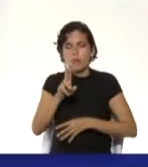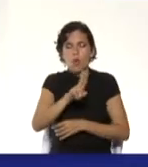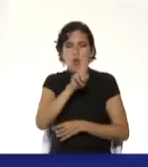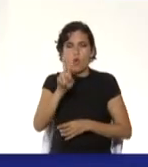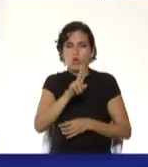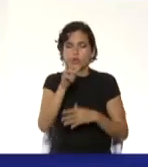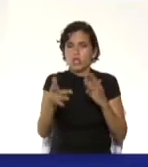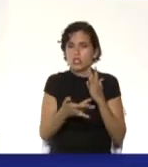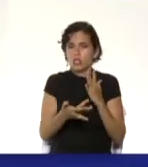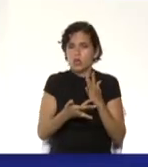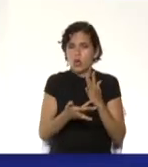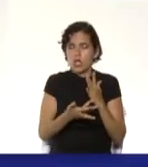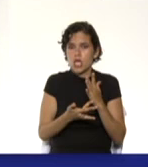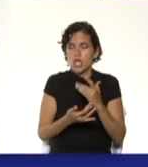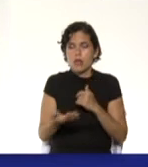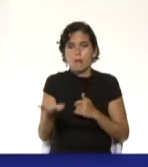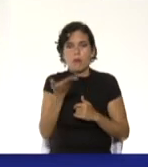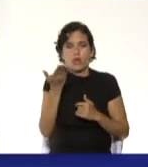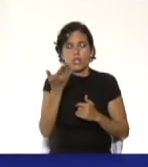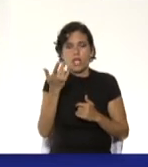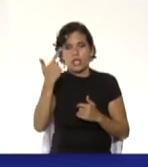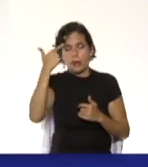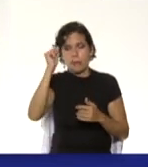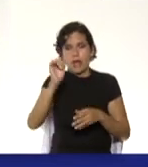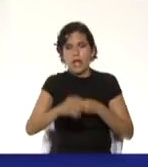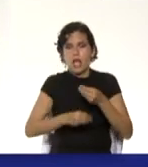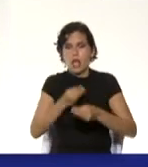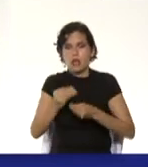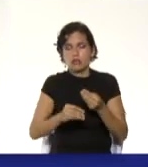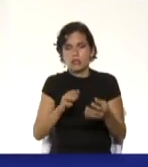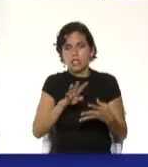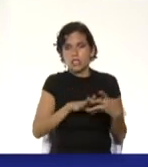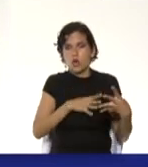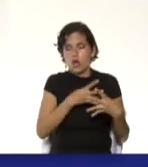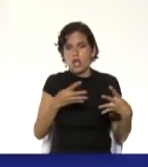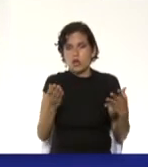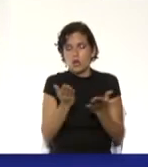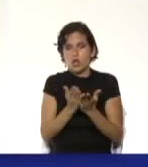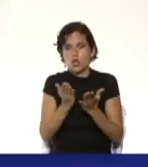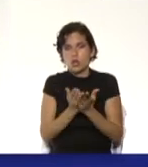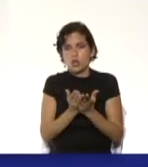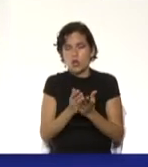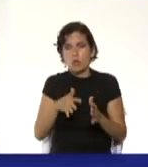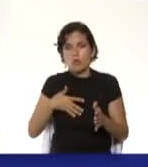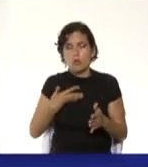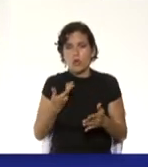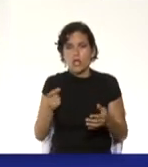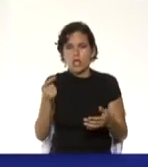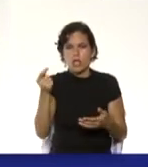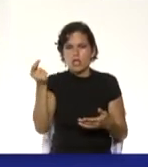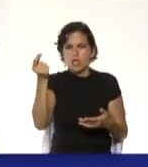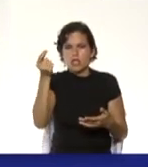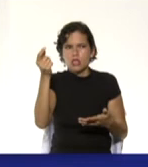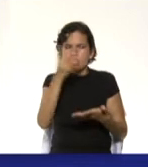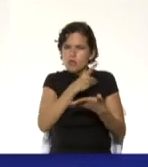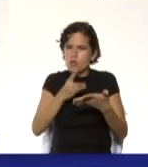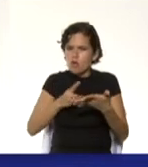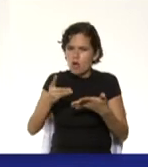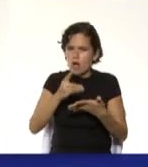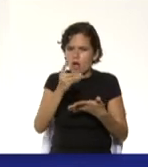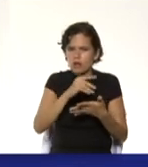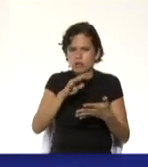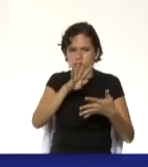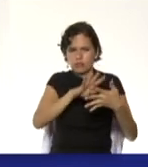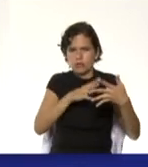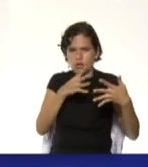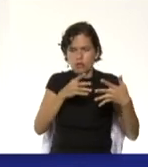tecnología, importante para elaborar ese horario de estudios, poder insertar o dibujar una tabla donde vamos a ir agregando los